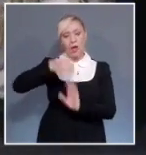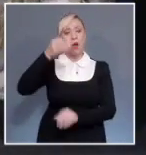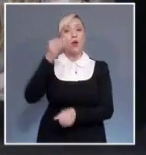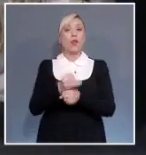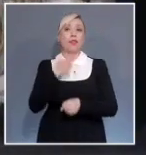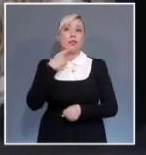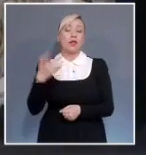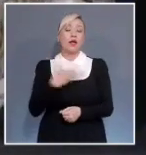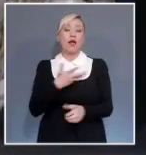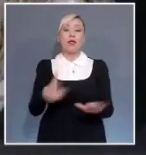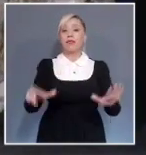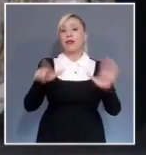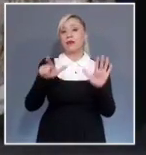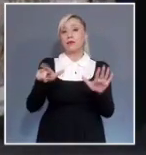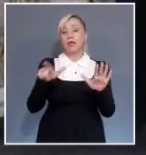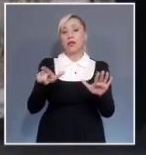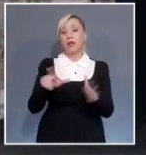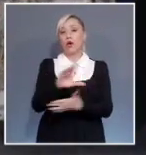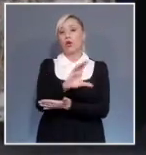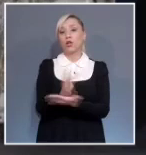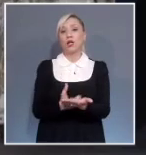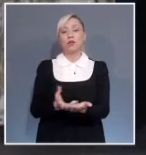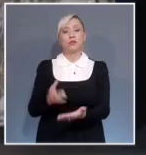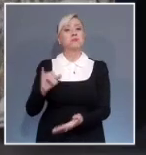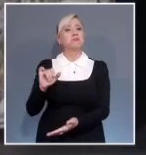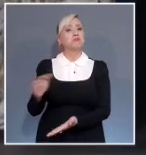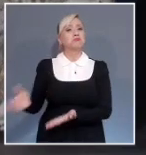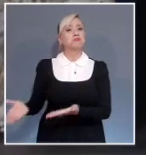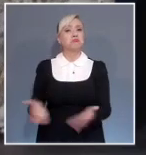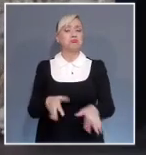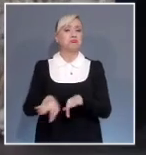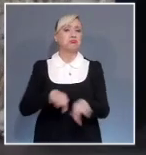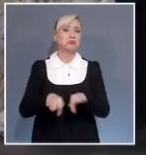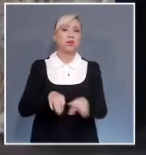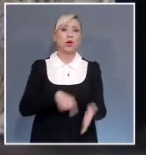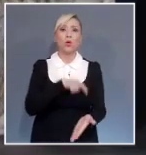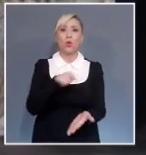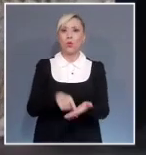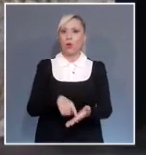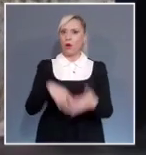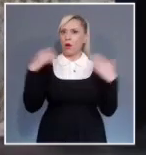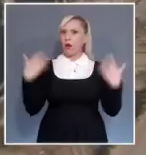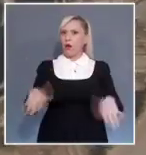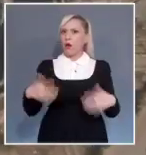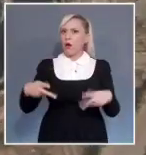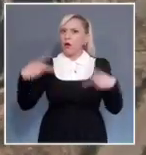concesiones vigentes que están operando en áreas federales protegidas.